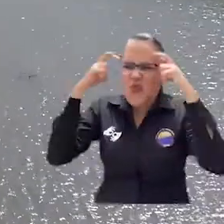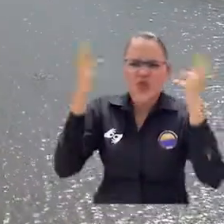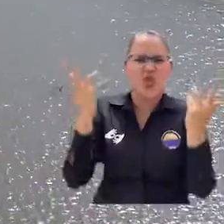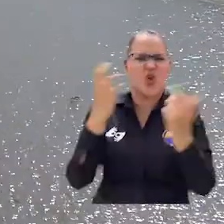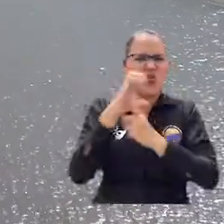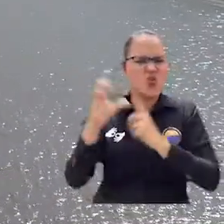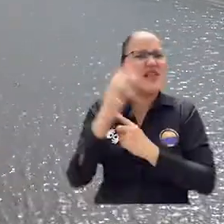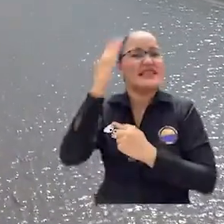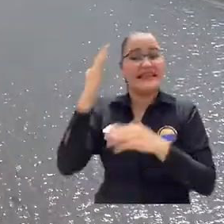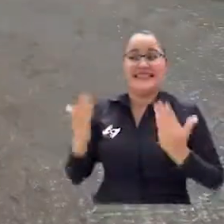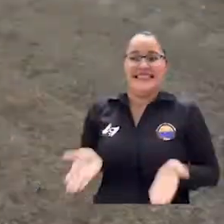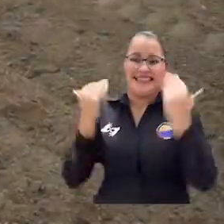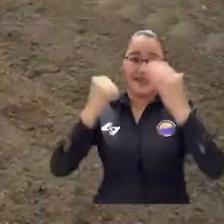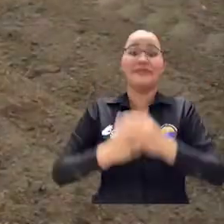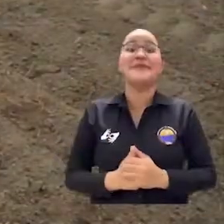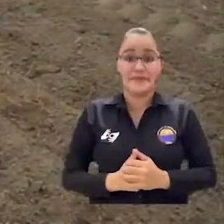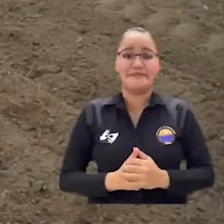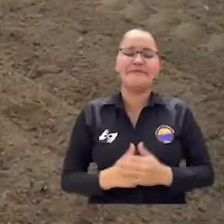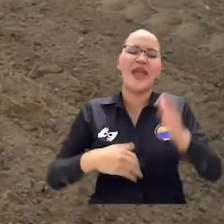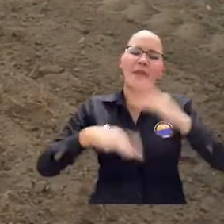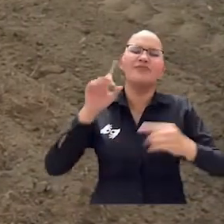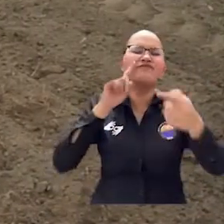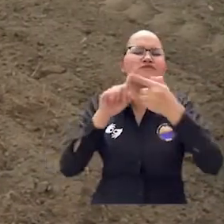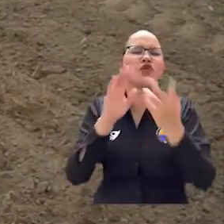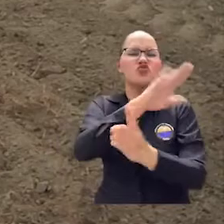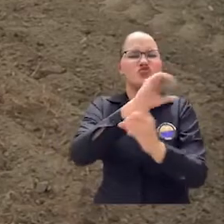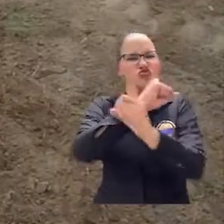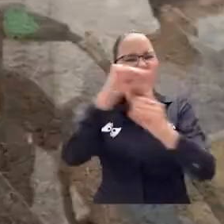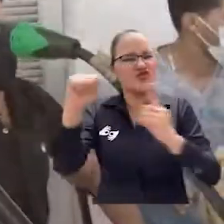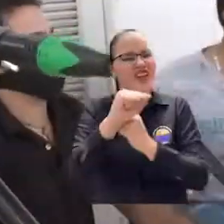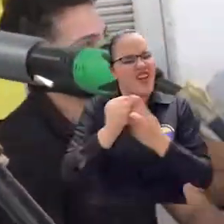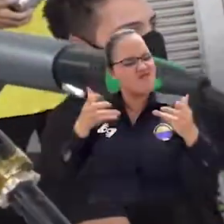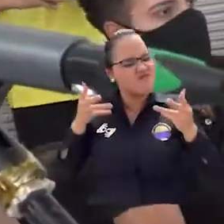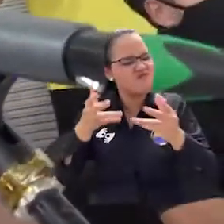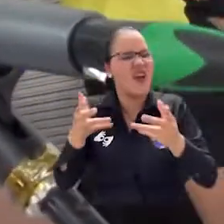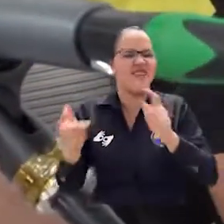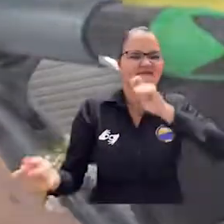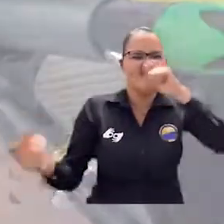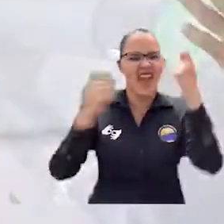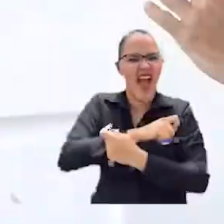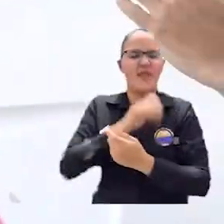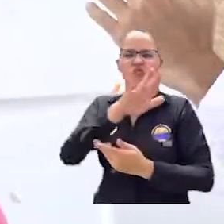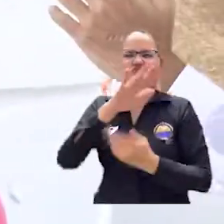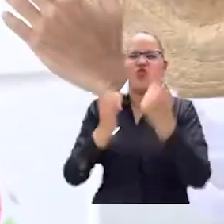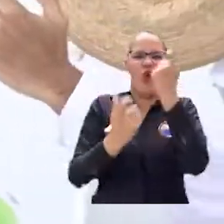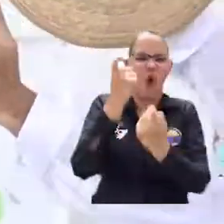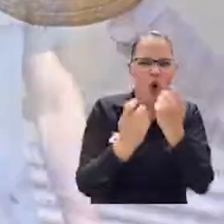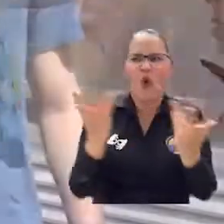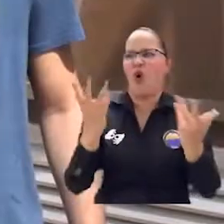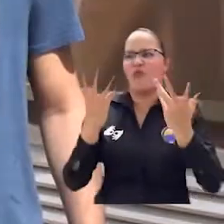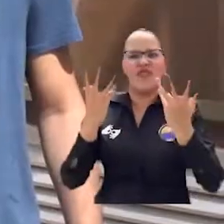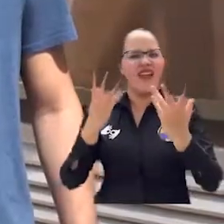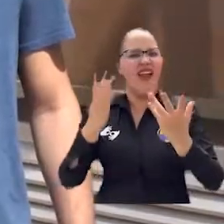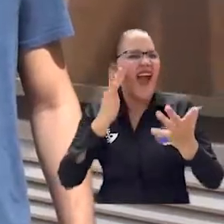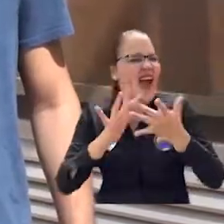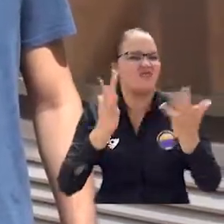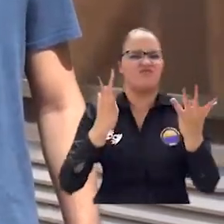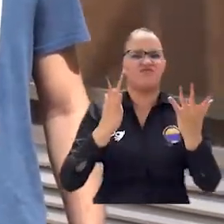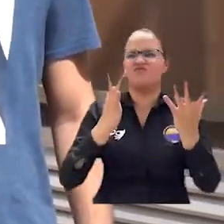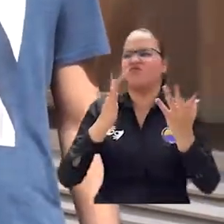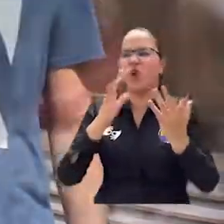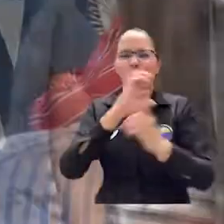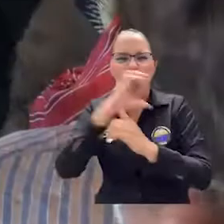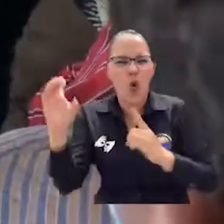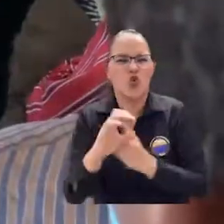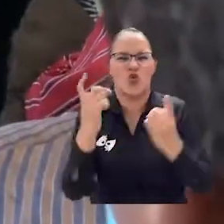colaboración mutua en la transformación social, económica y cultural de este territorio, mediante iniciativas en lo social, en lo